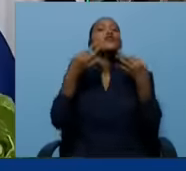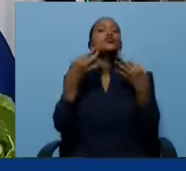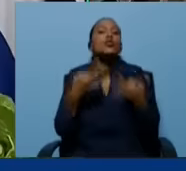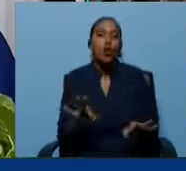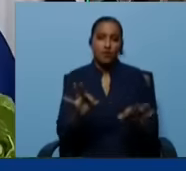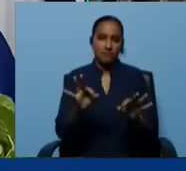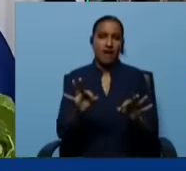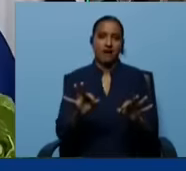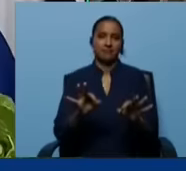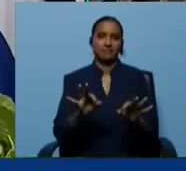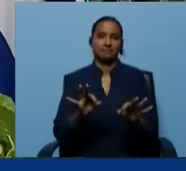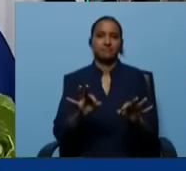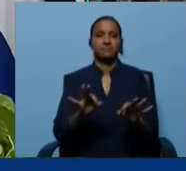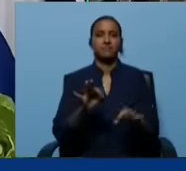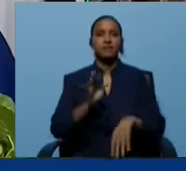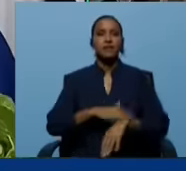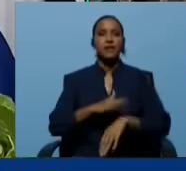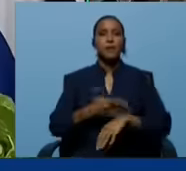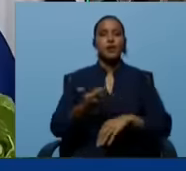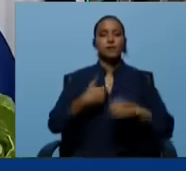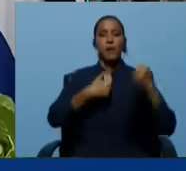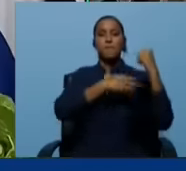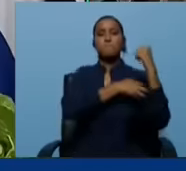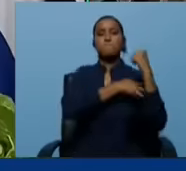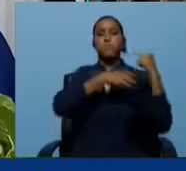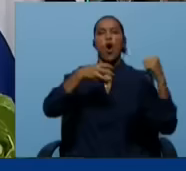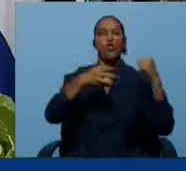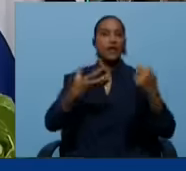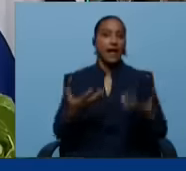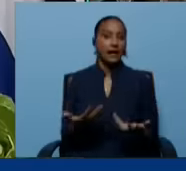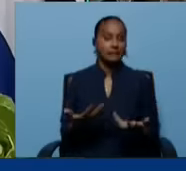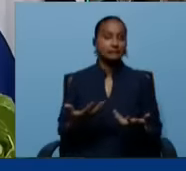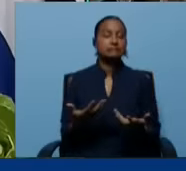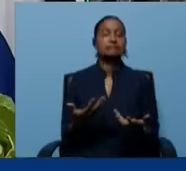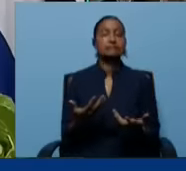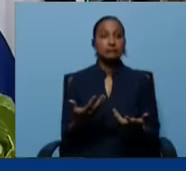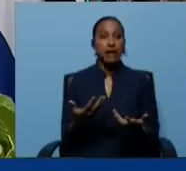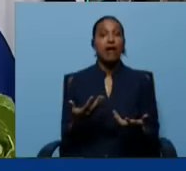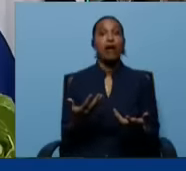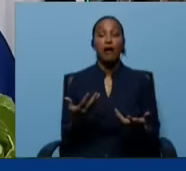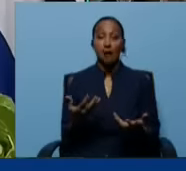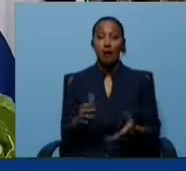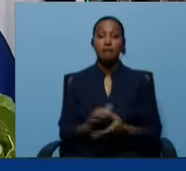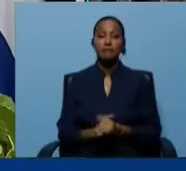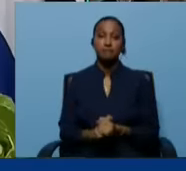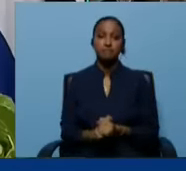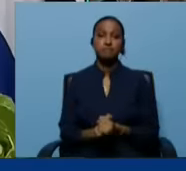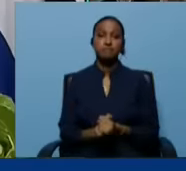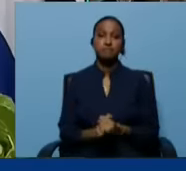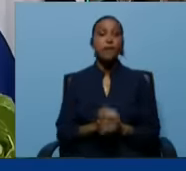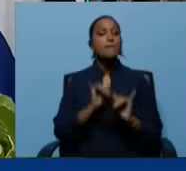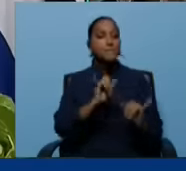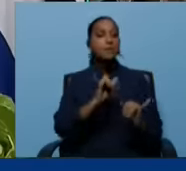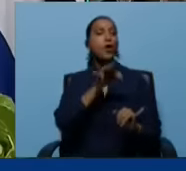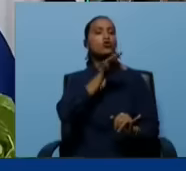que se veía como un elemento que